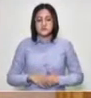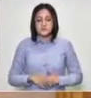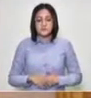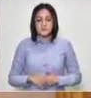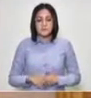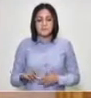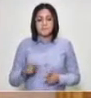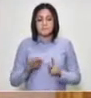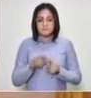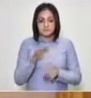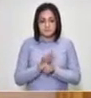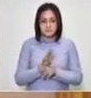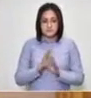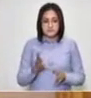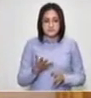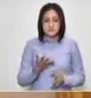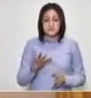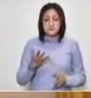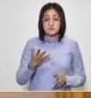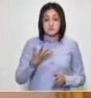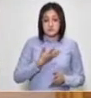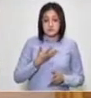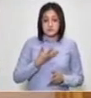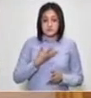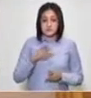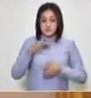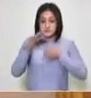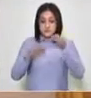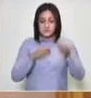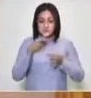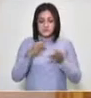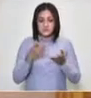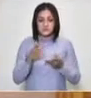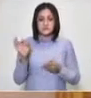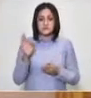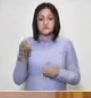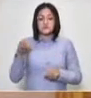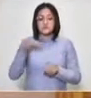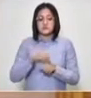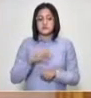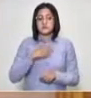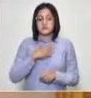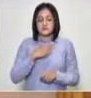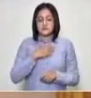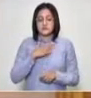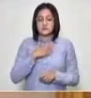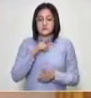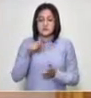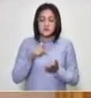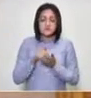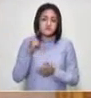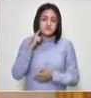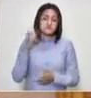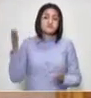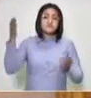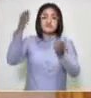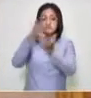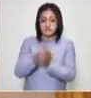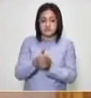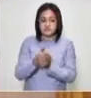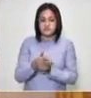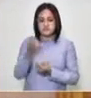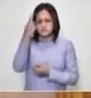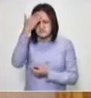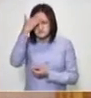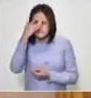Una vez tomada noticia de este hecho, nos constituimos, incluyéndome a mí, en el lugar para